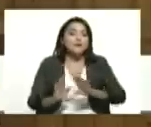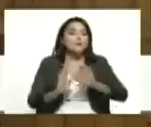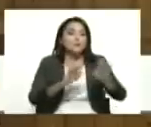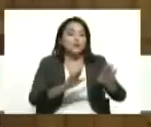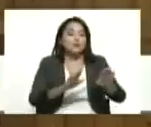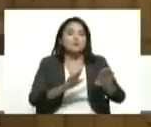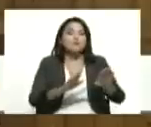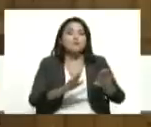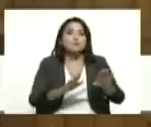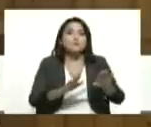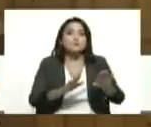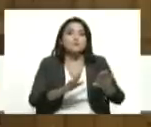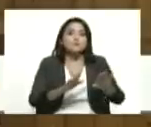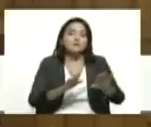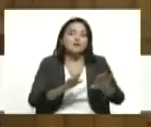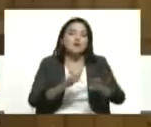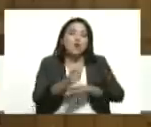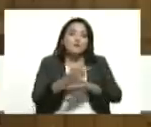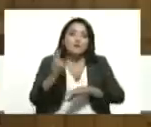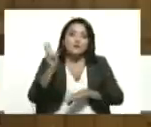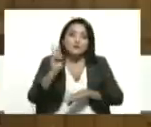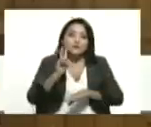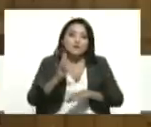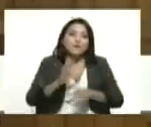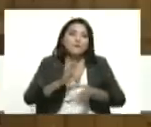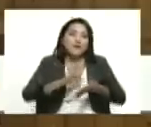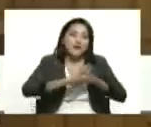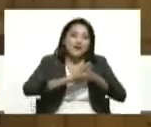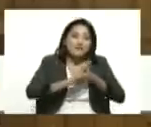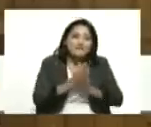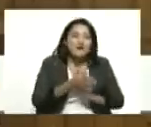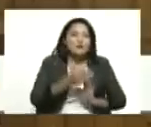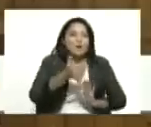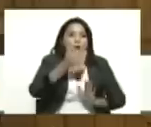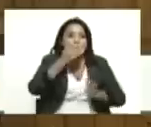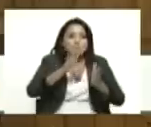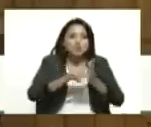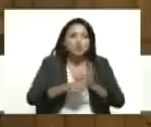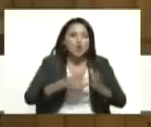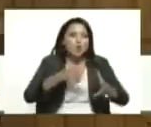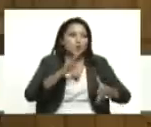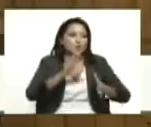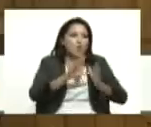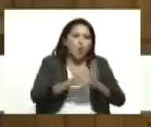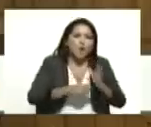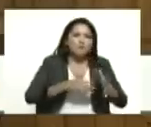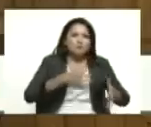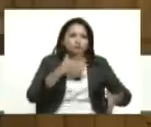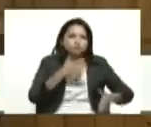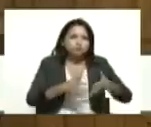a atacar el flagelo de la corrupción y todos los delitos conexos que signifiquen daño al patrimonio,